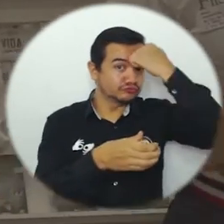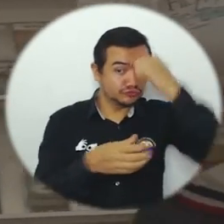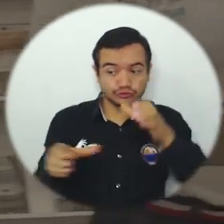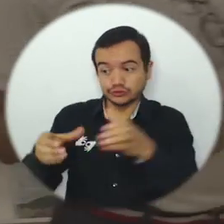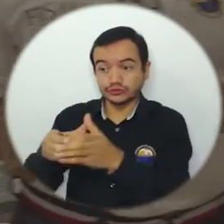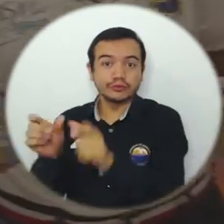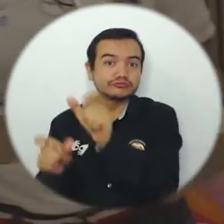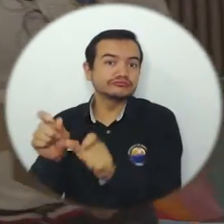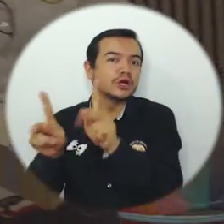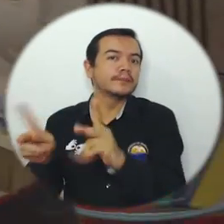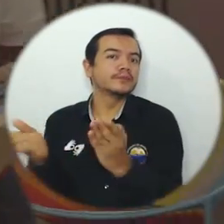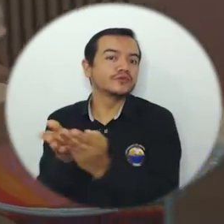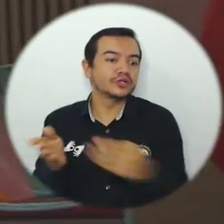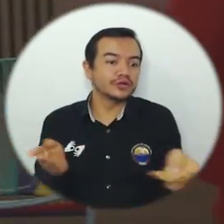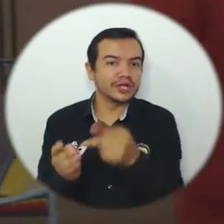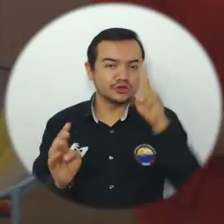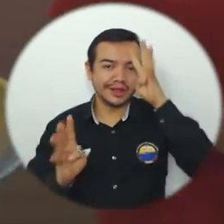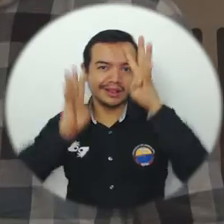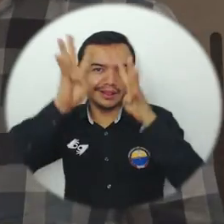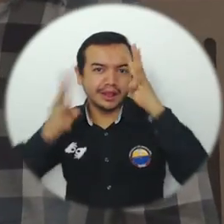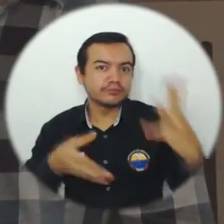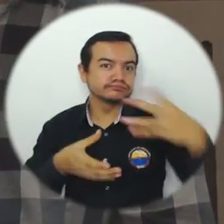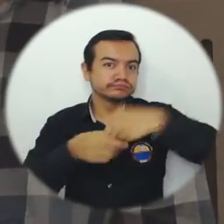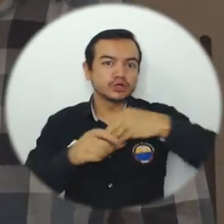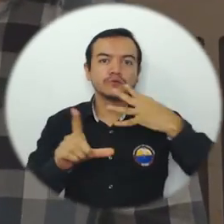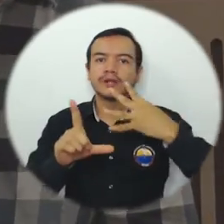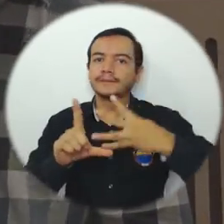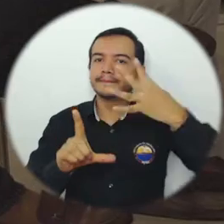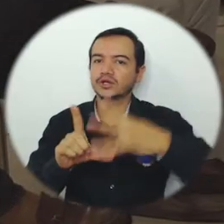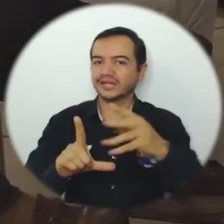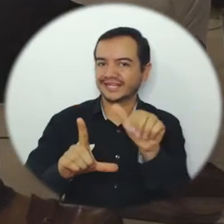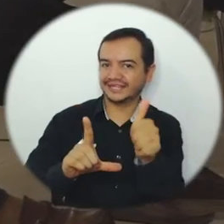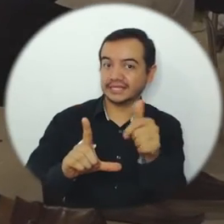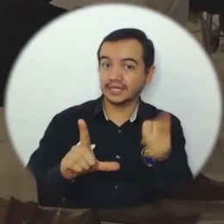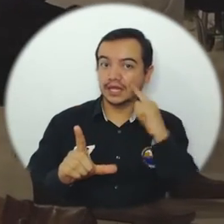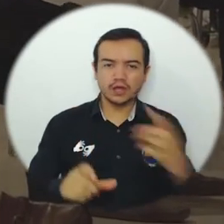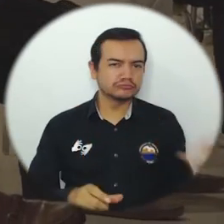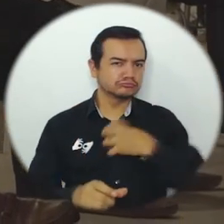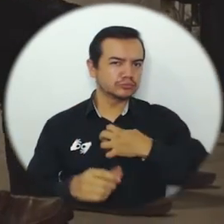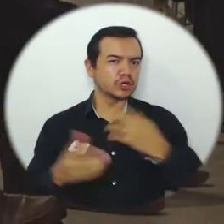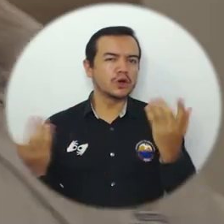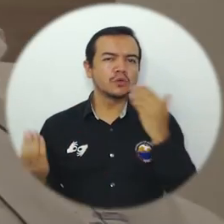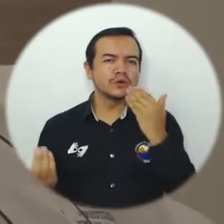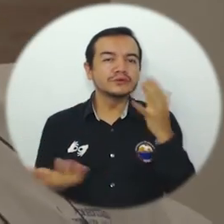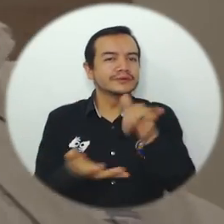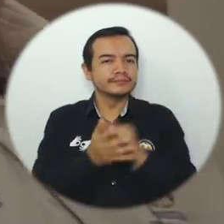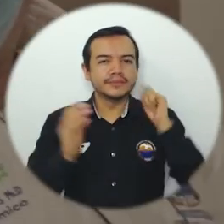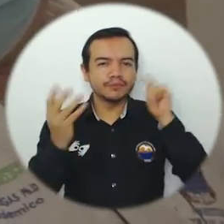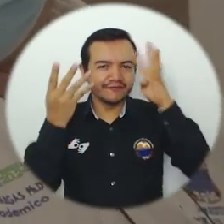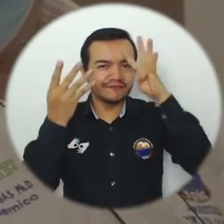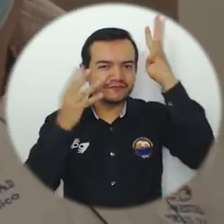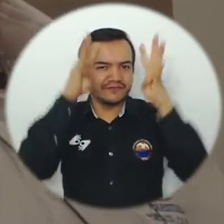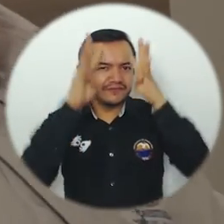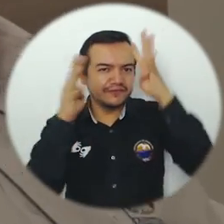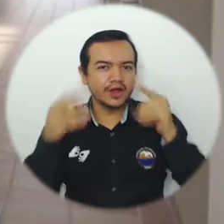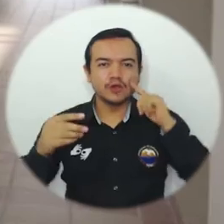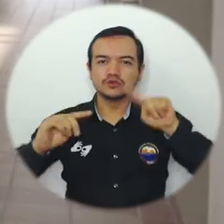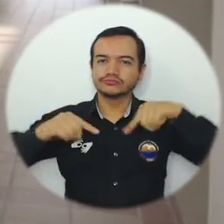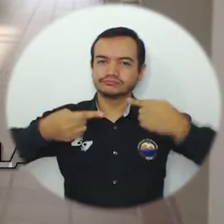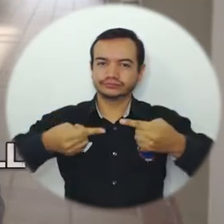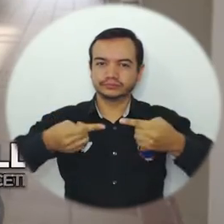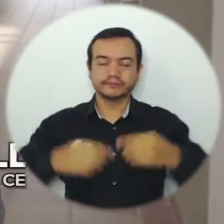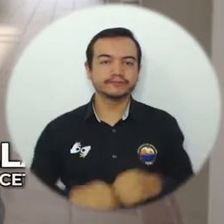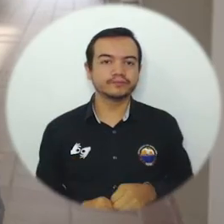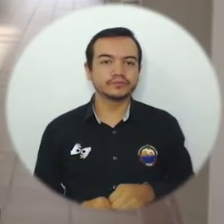las mejores innovaciones educativas en Bloque 10 fueron premiados en el InnovaFest de la Universidad del Magdalena. Algo interesante es que de